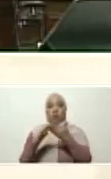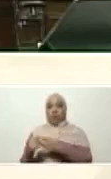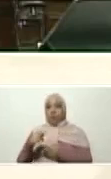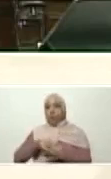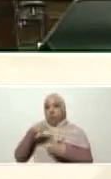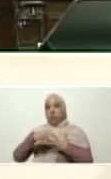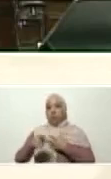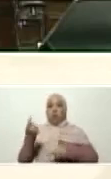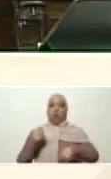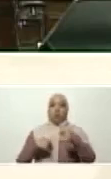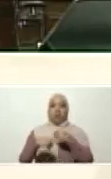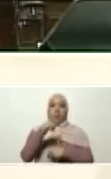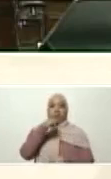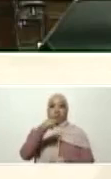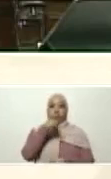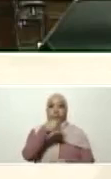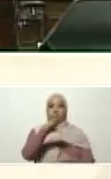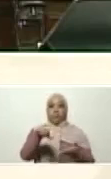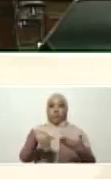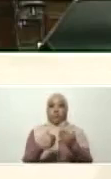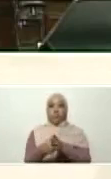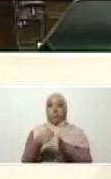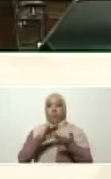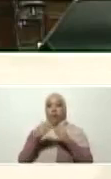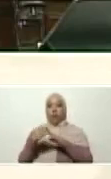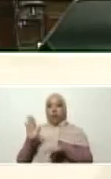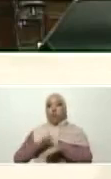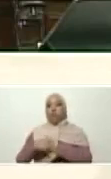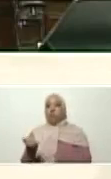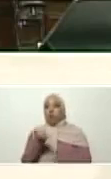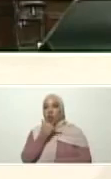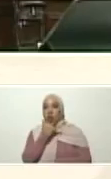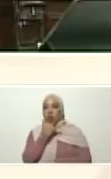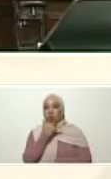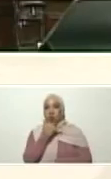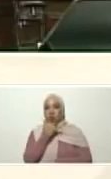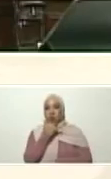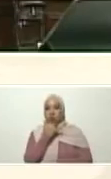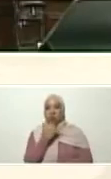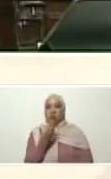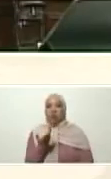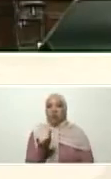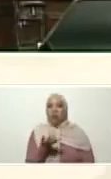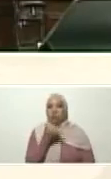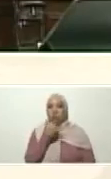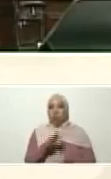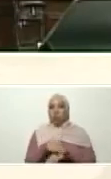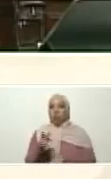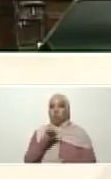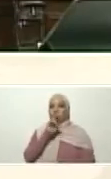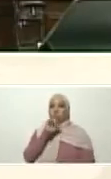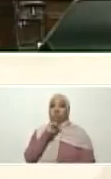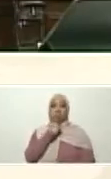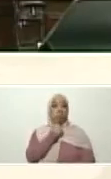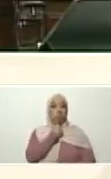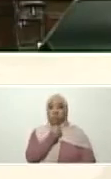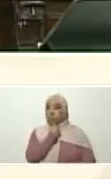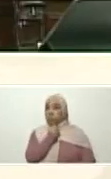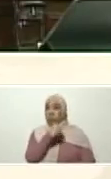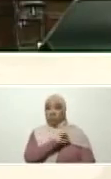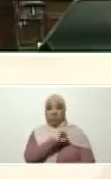proyectos económicos de los consejos comunales y de las comunas. ¿Por qué hemos fallado? ¿Qué ha fallado? Y ustedes no se me quedan callados. No le tengan miedo a